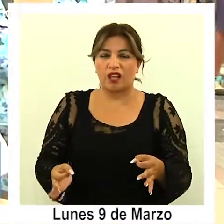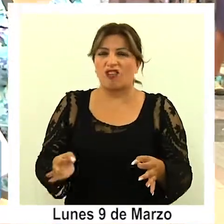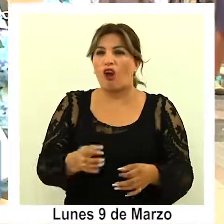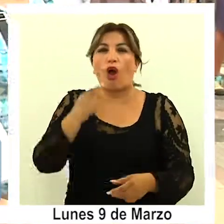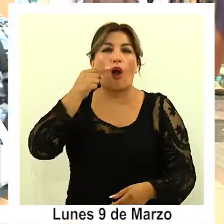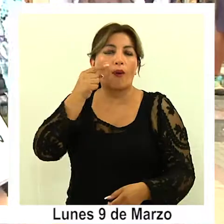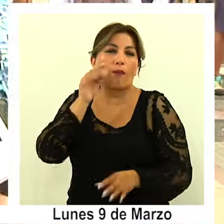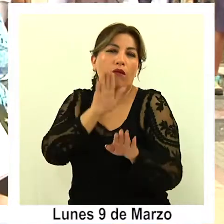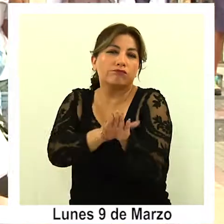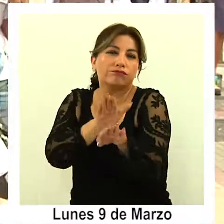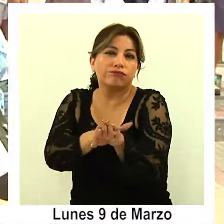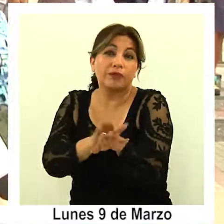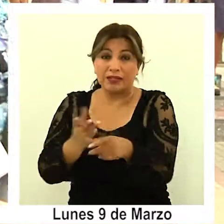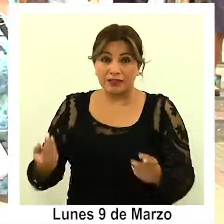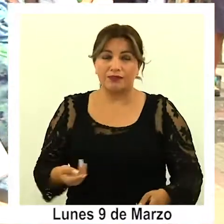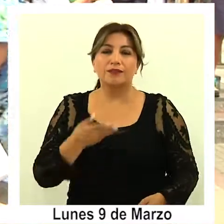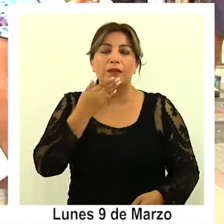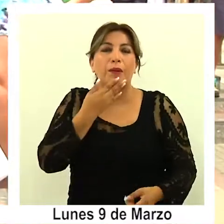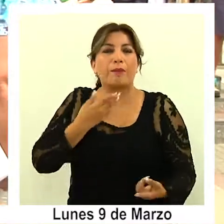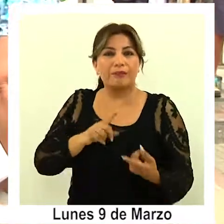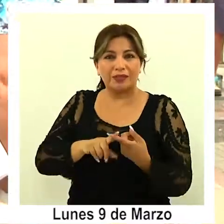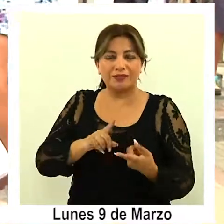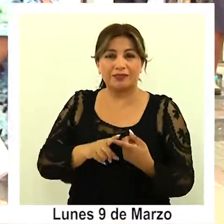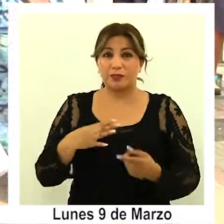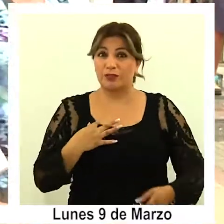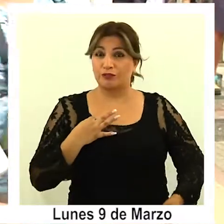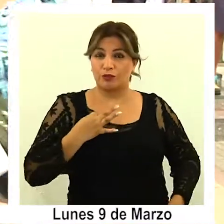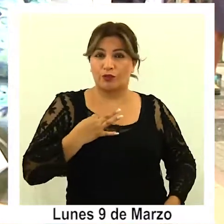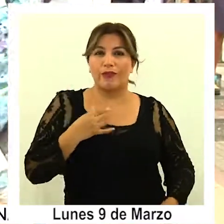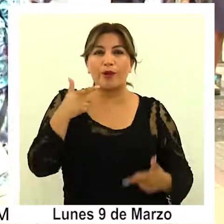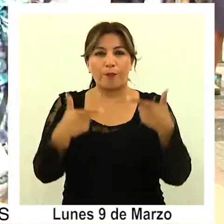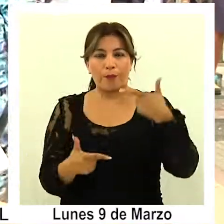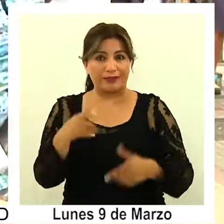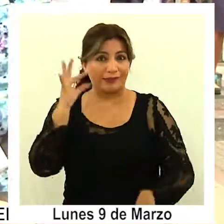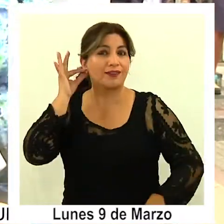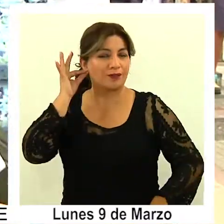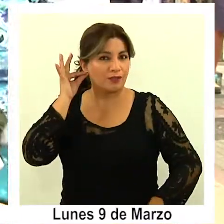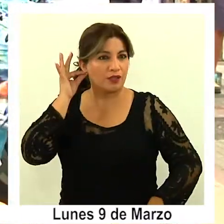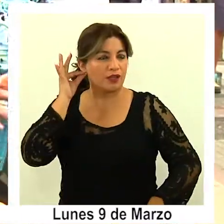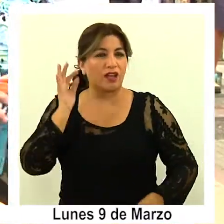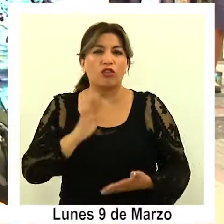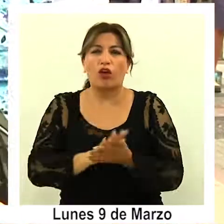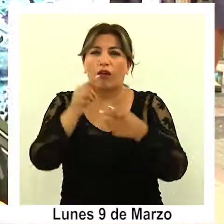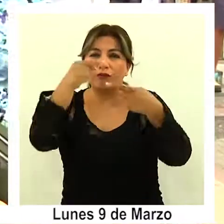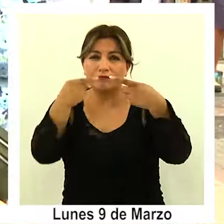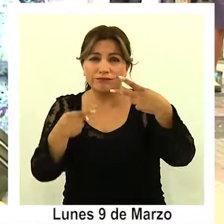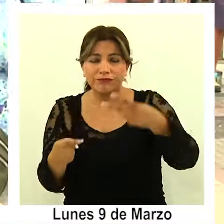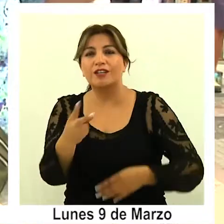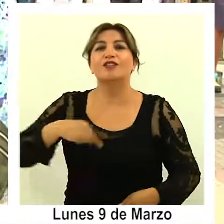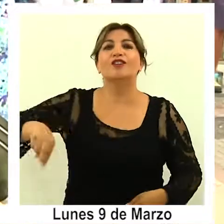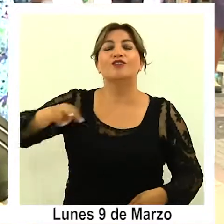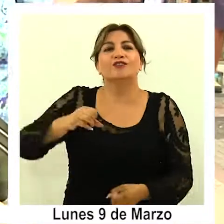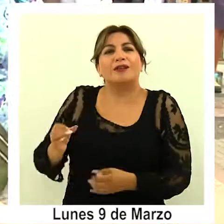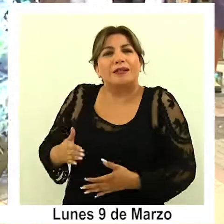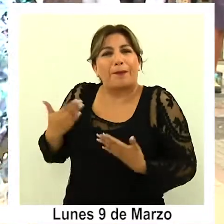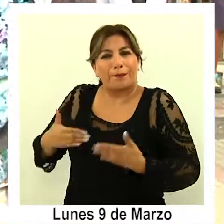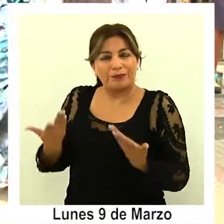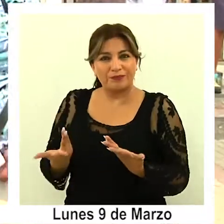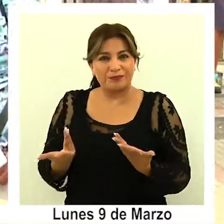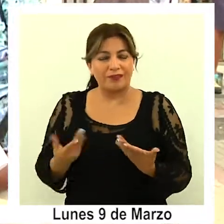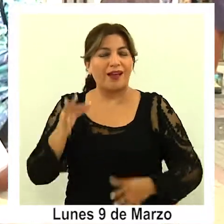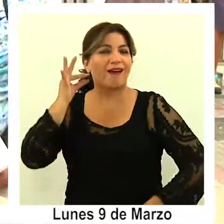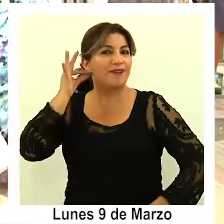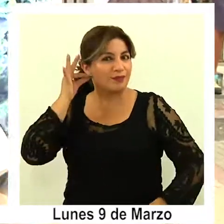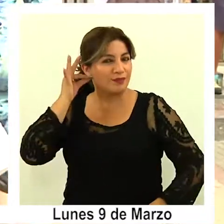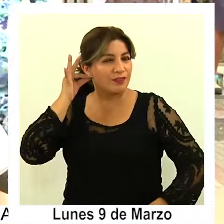no sexista como también participación ciudadana y política entonces todas esas cosas es la que nos